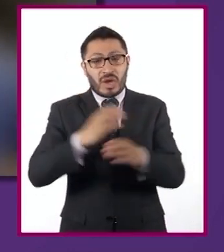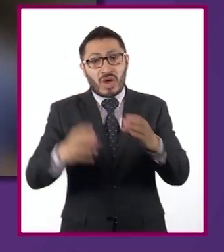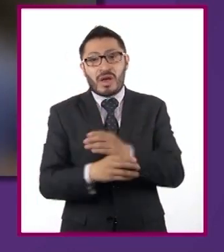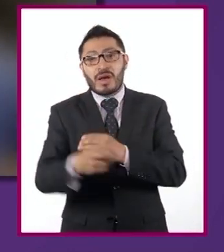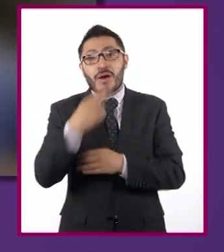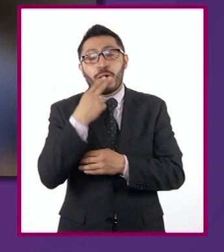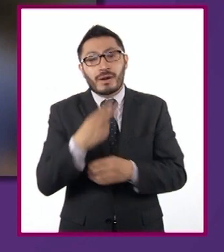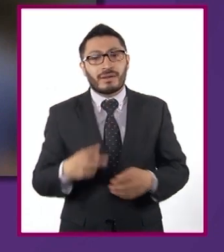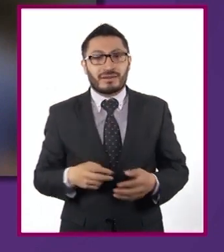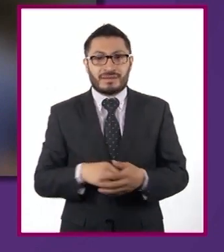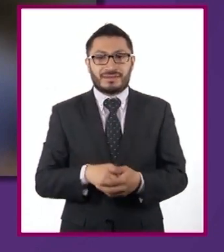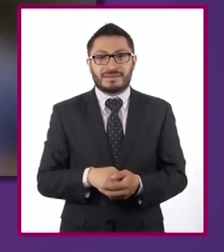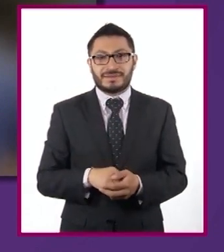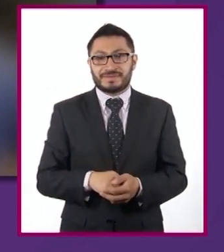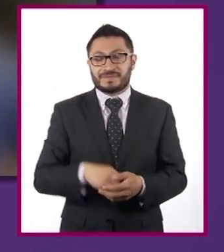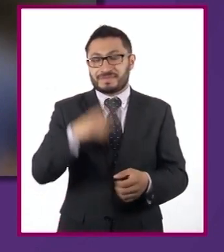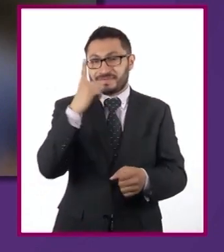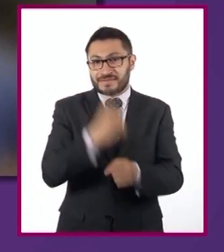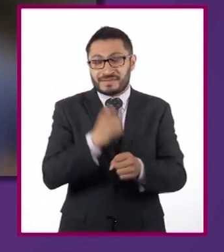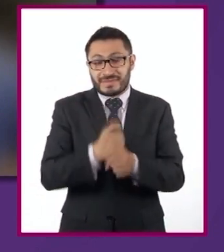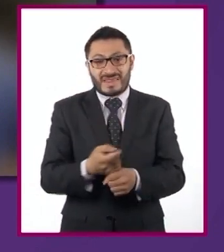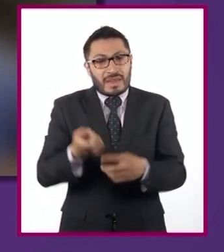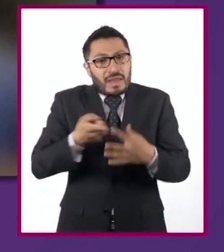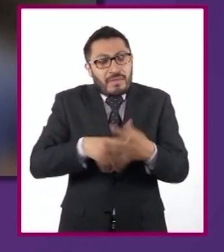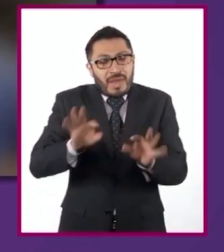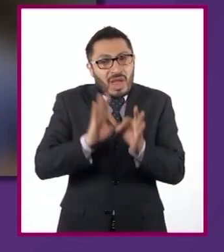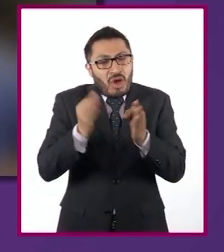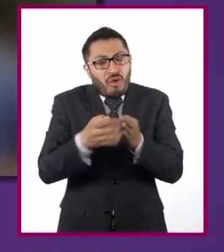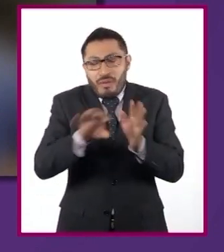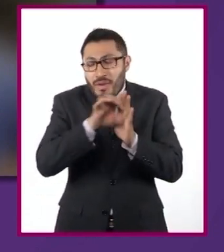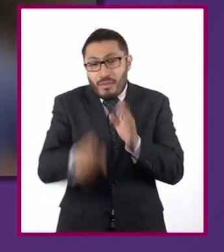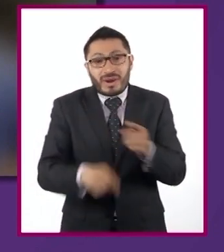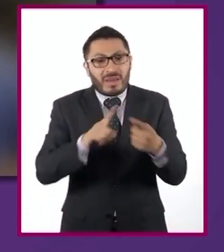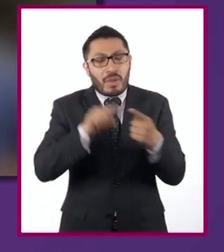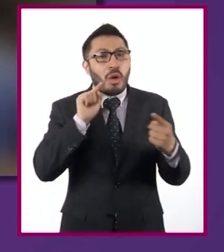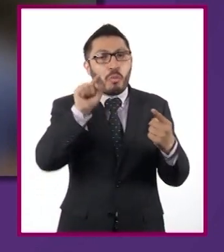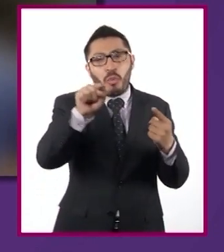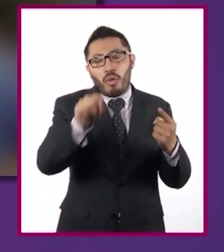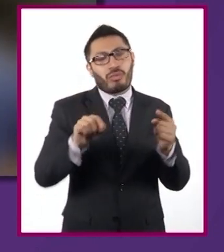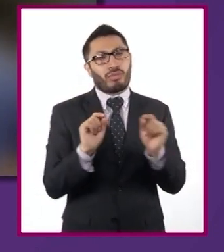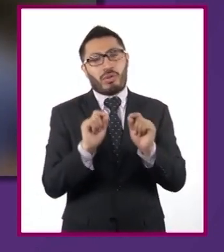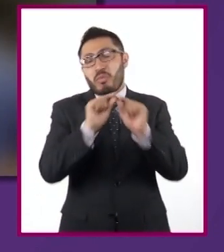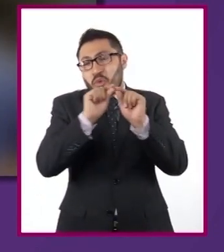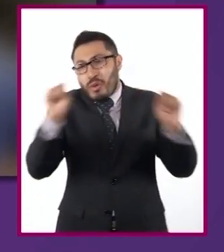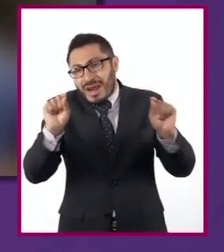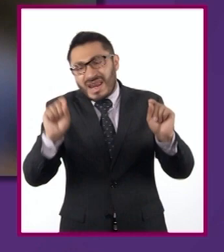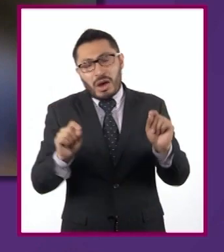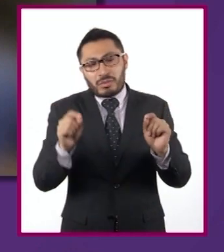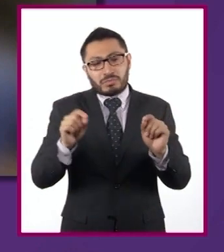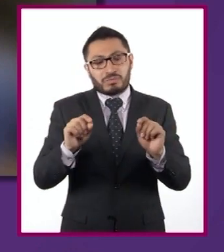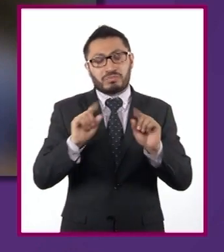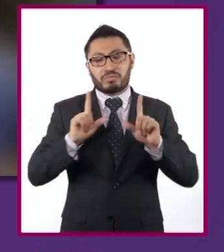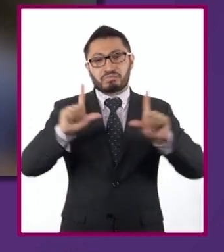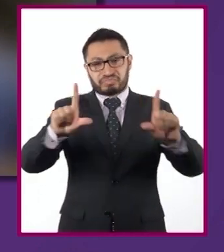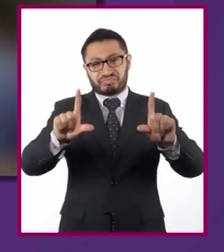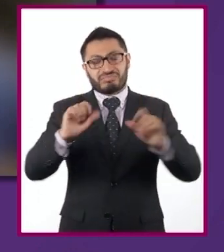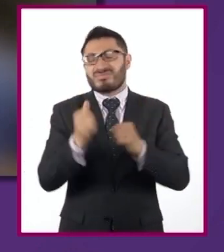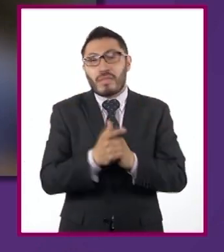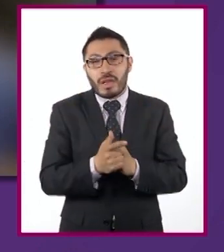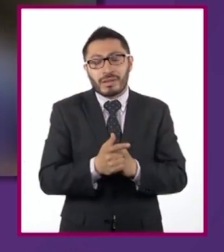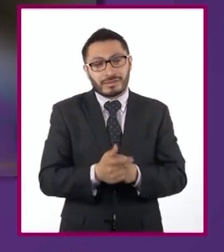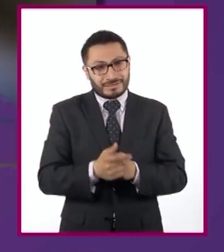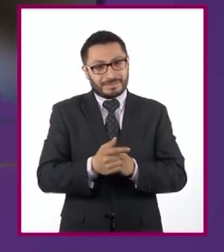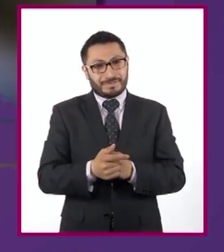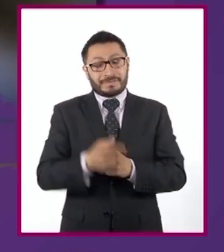anuncios. Primero iniciamos con una forma, un punto, una línea o un plano. A partir